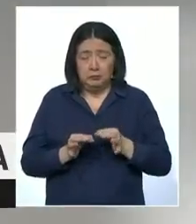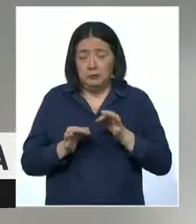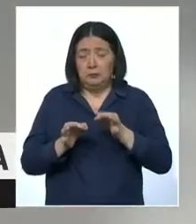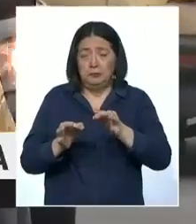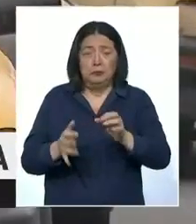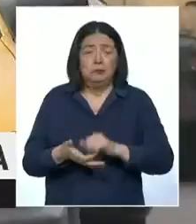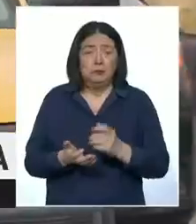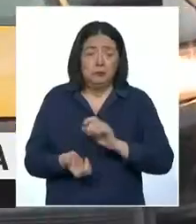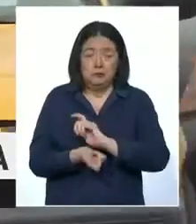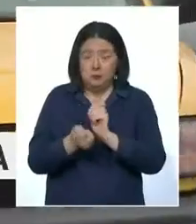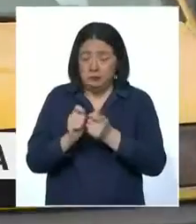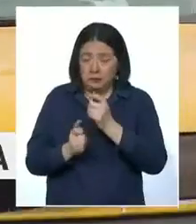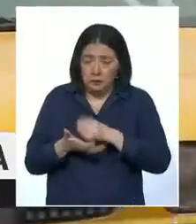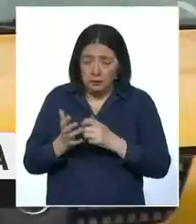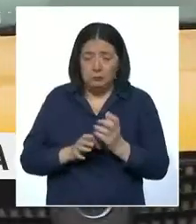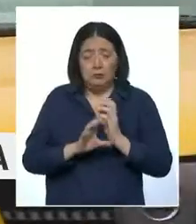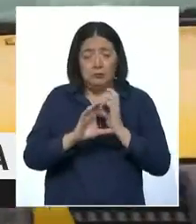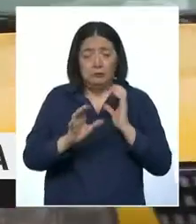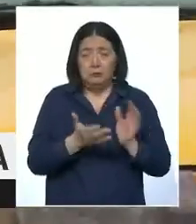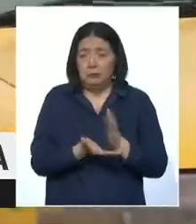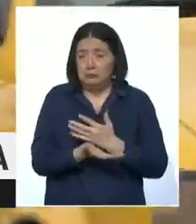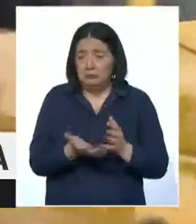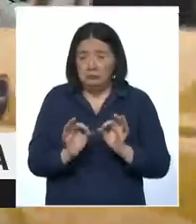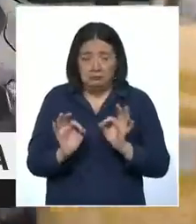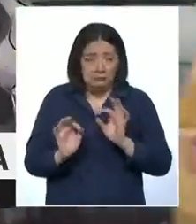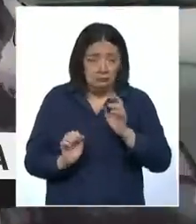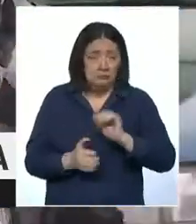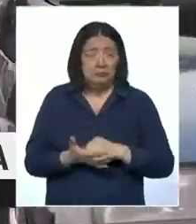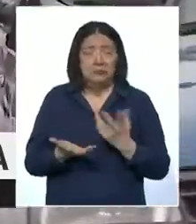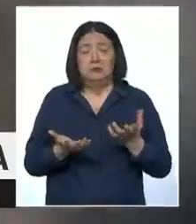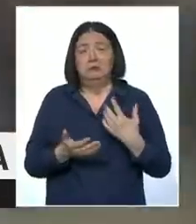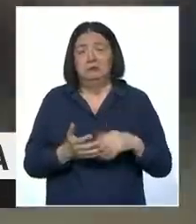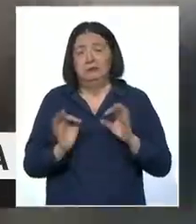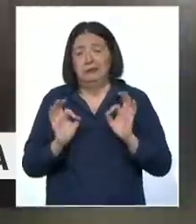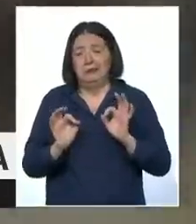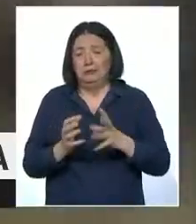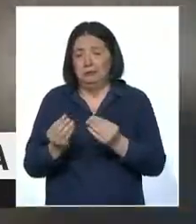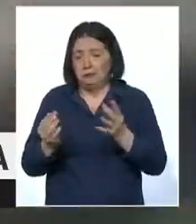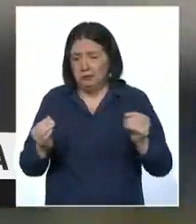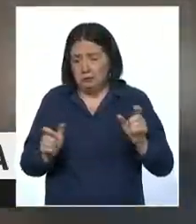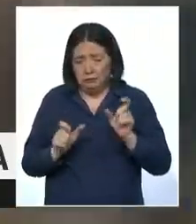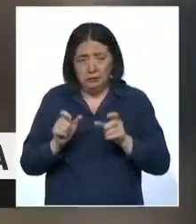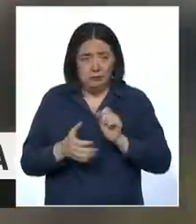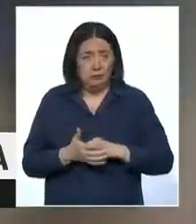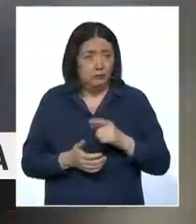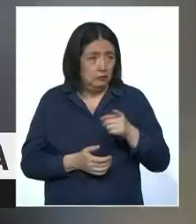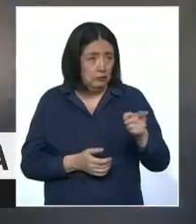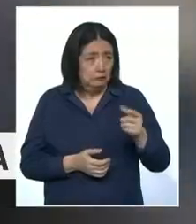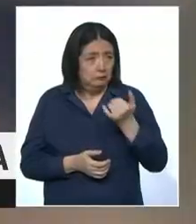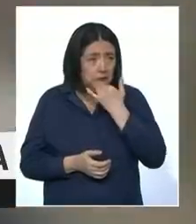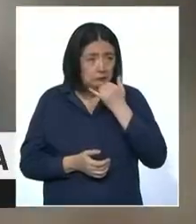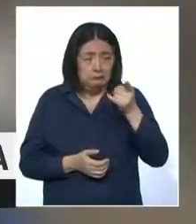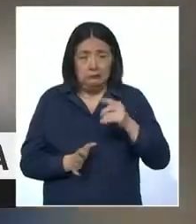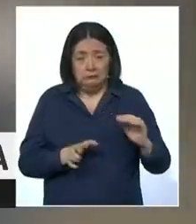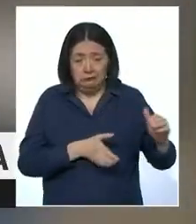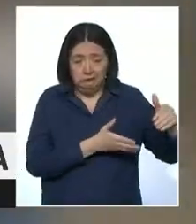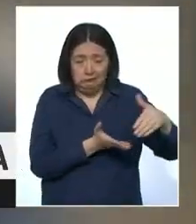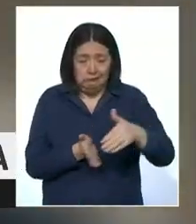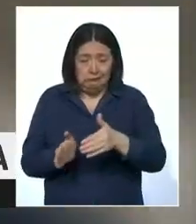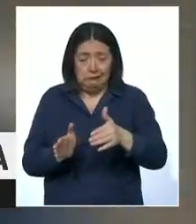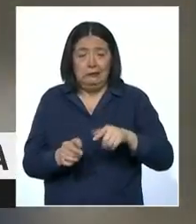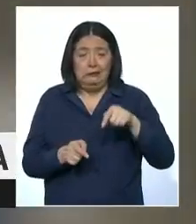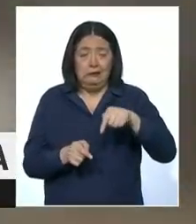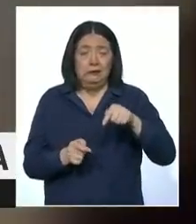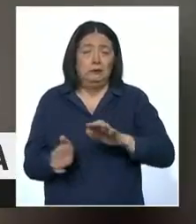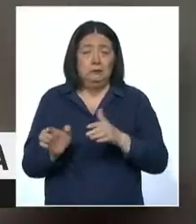espera de una reforma de transporte que nunca llega y que pone en peligro a millones de usuarios, como lo ocurrido en Pasamayito, en donde